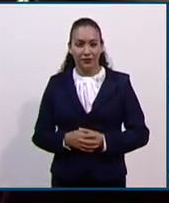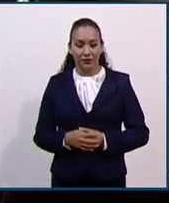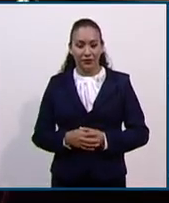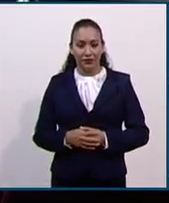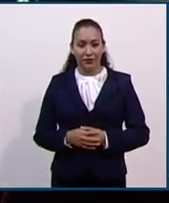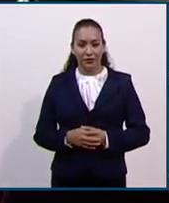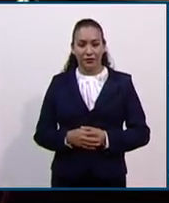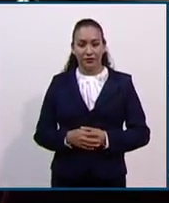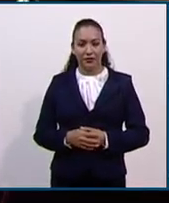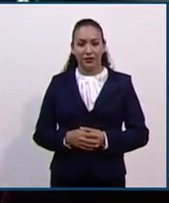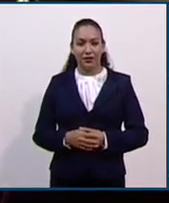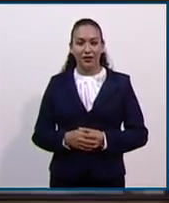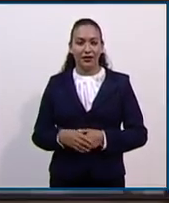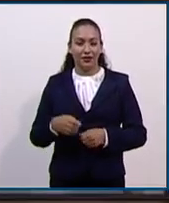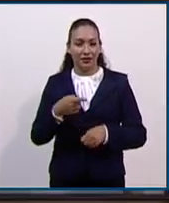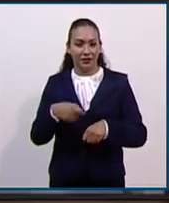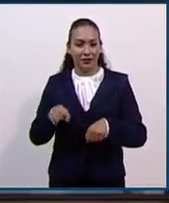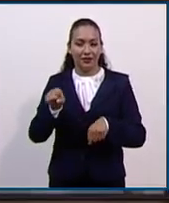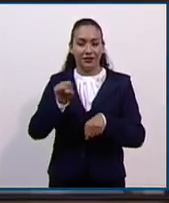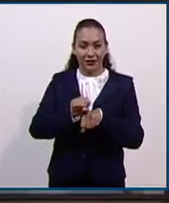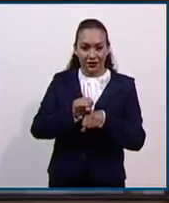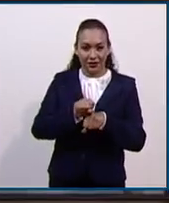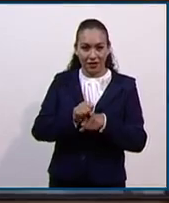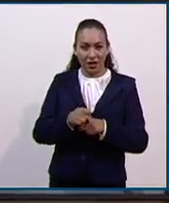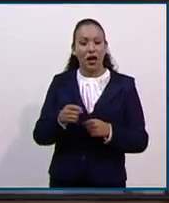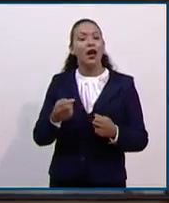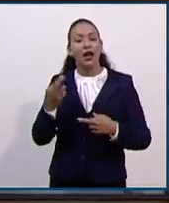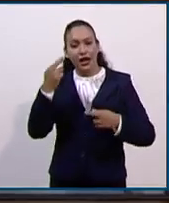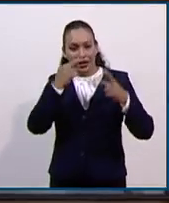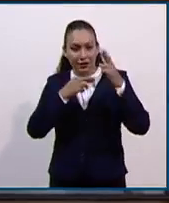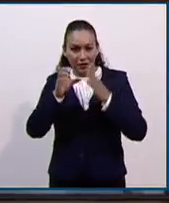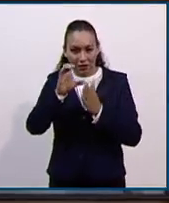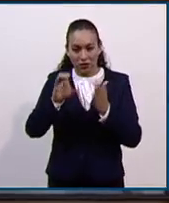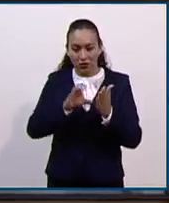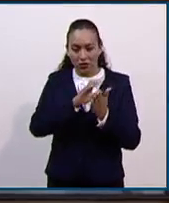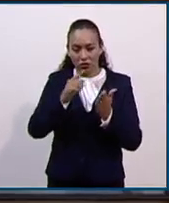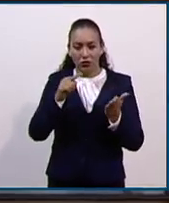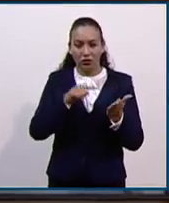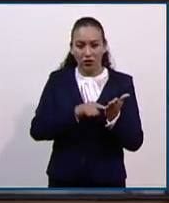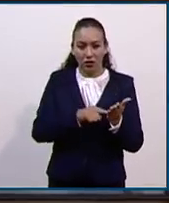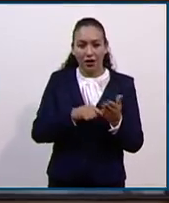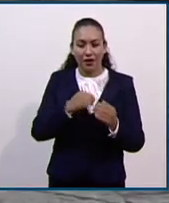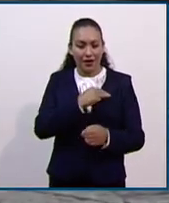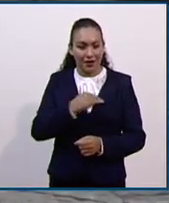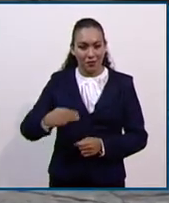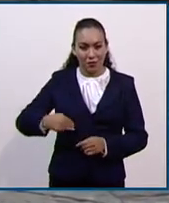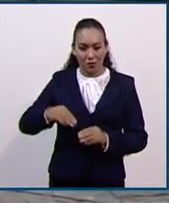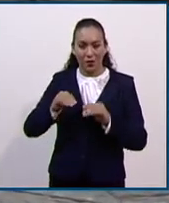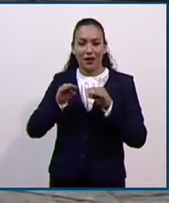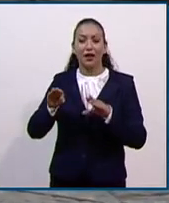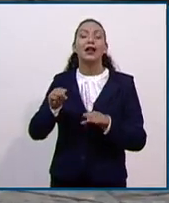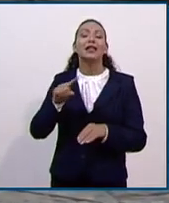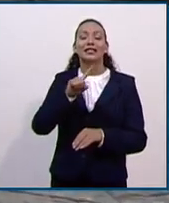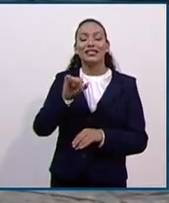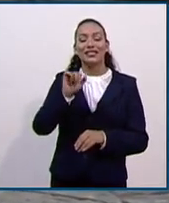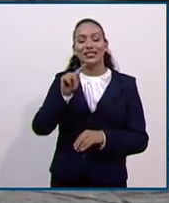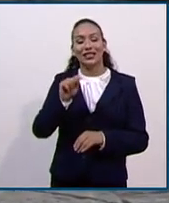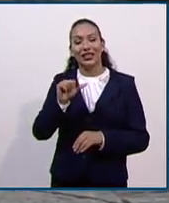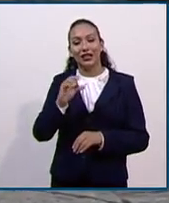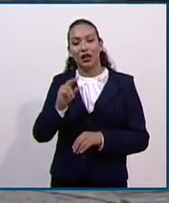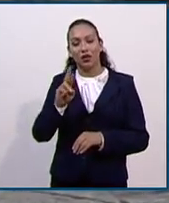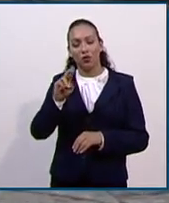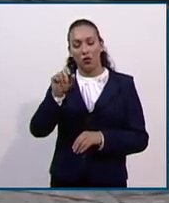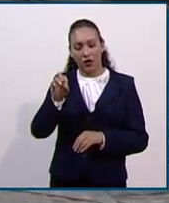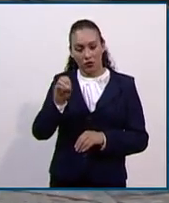Esta semana, el Pleno de la Corte avanzó en la resolución de la controversia constitucional promovida por el municipio de Zitácuaro, Michoacán, contra